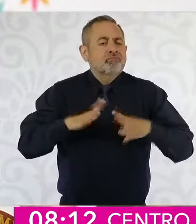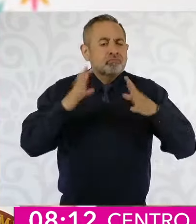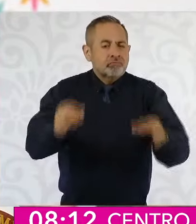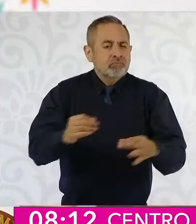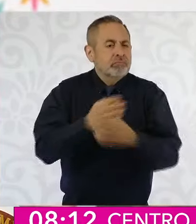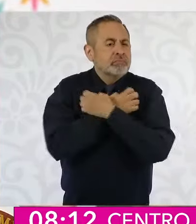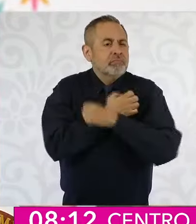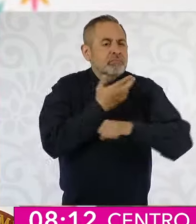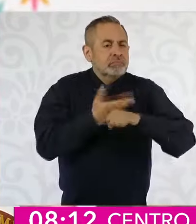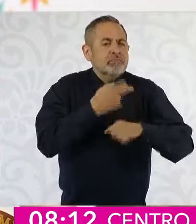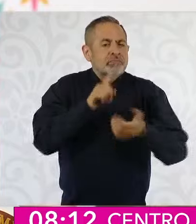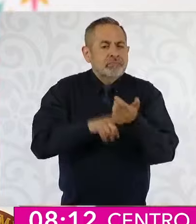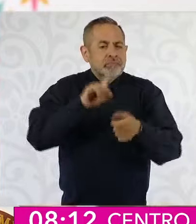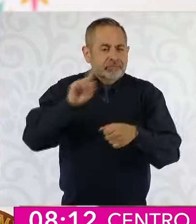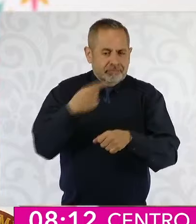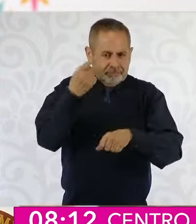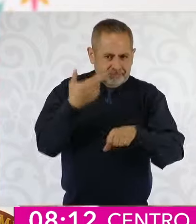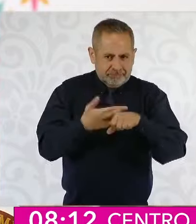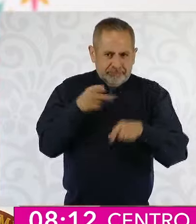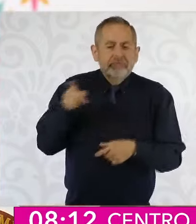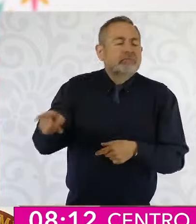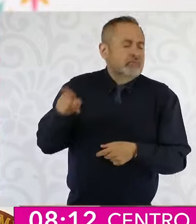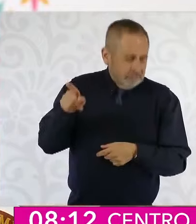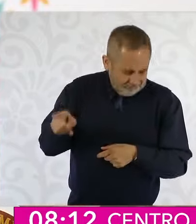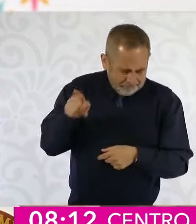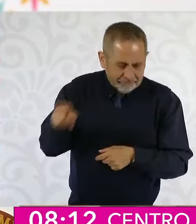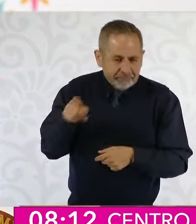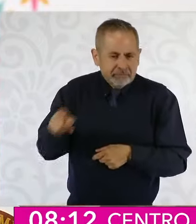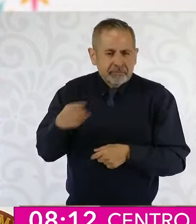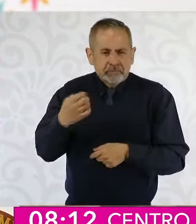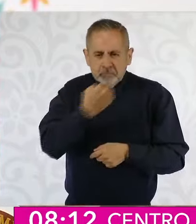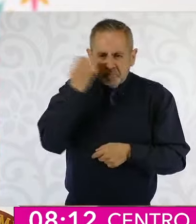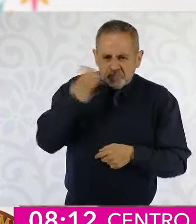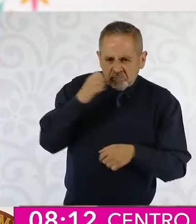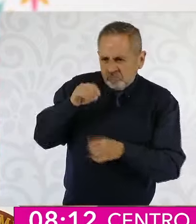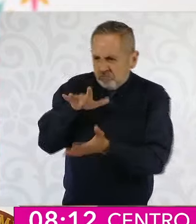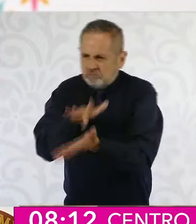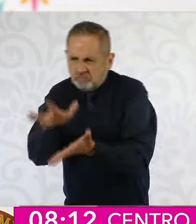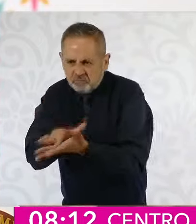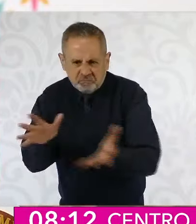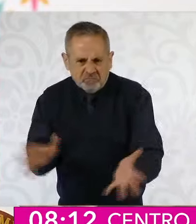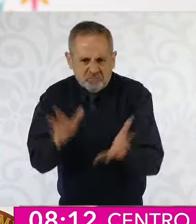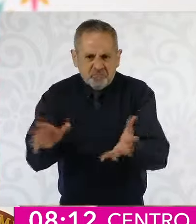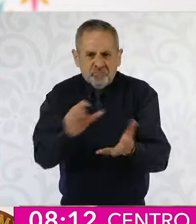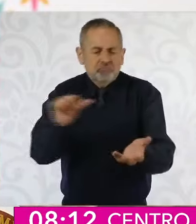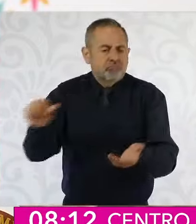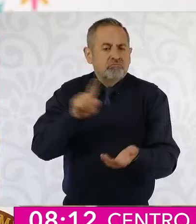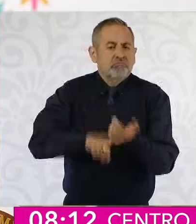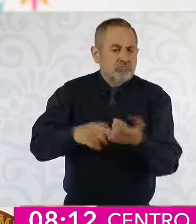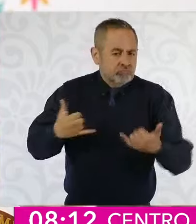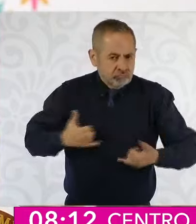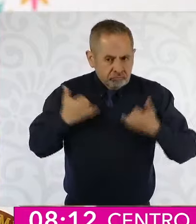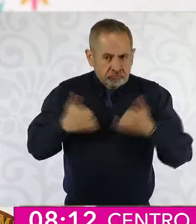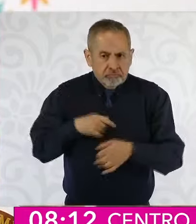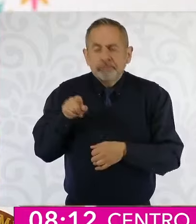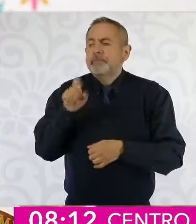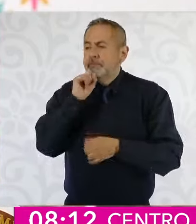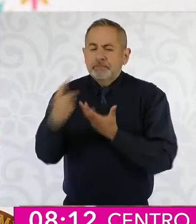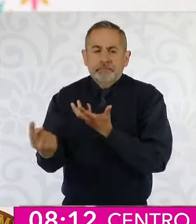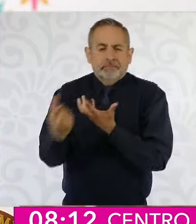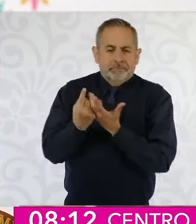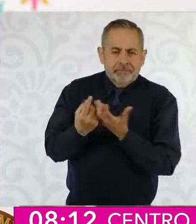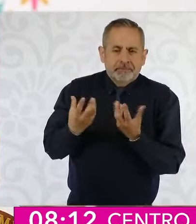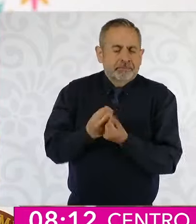SER es un modelo de escuelas que verdaderamente apoyan a los jóvenes. Y también está en consejos